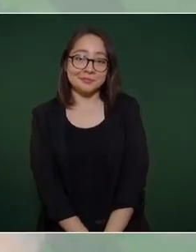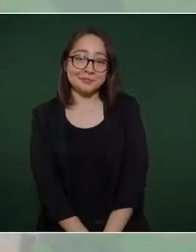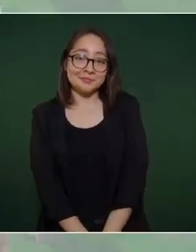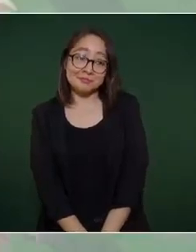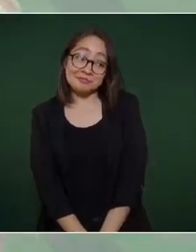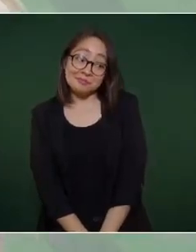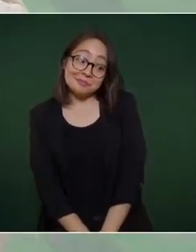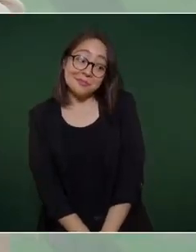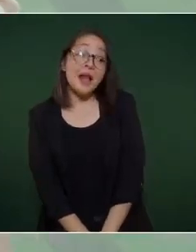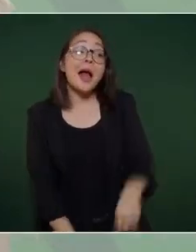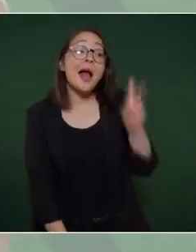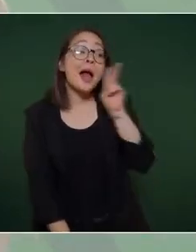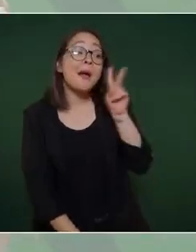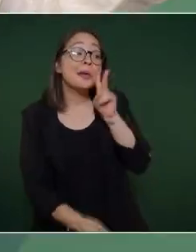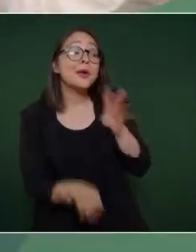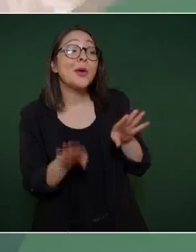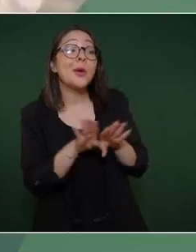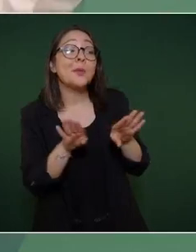si pudieran